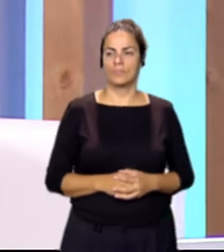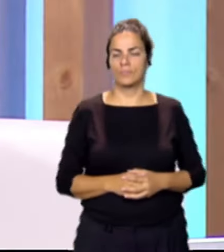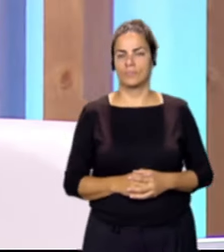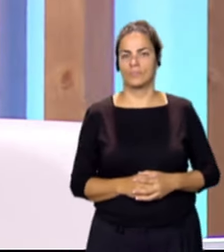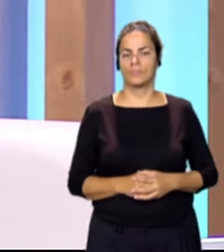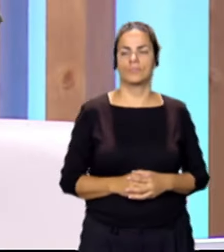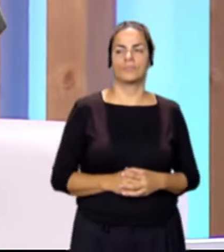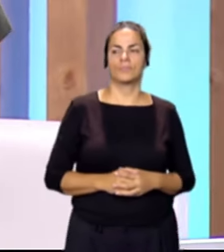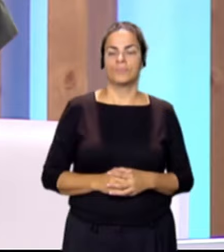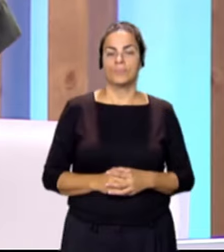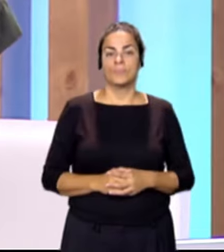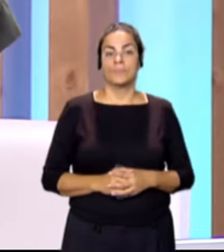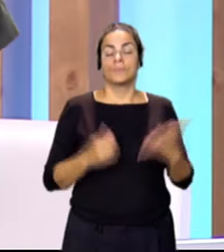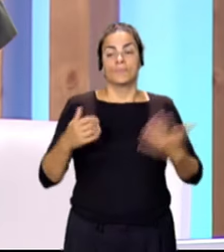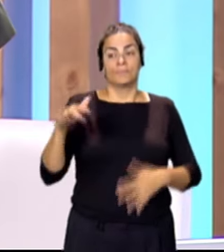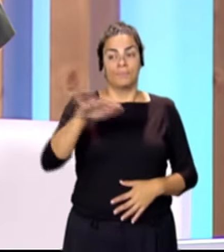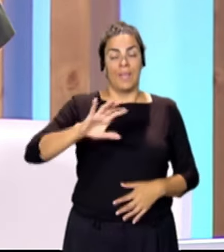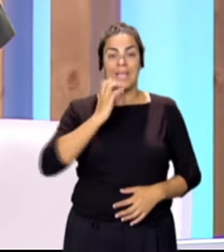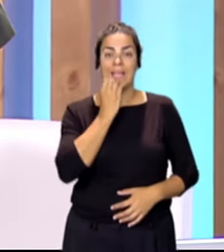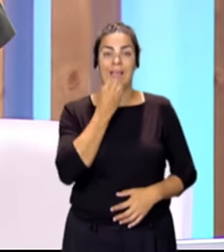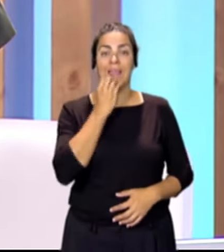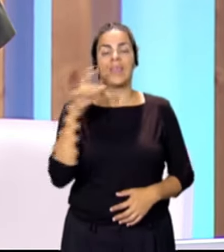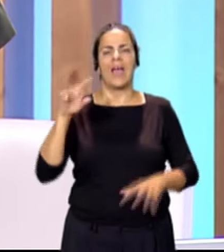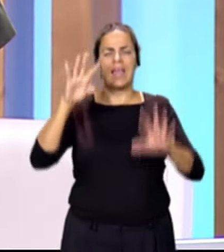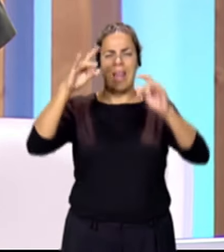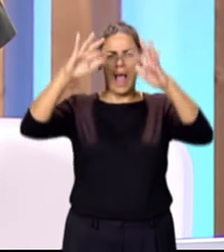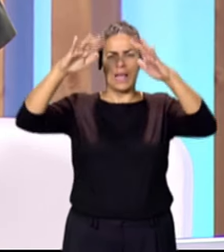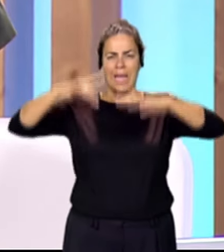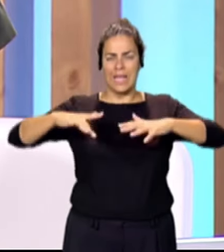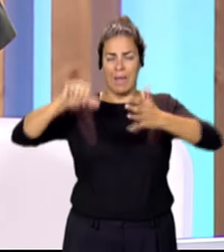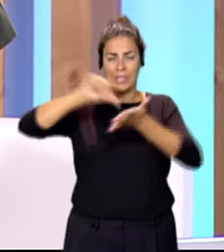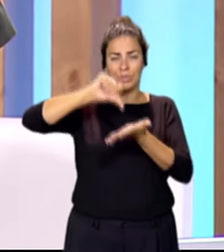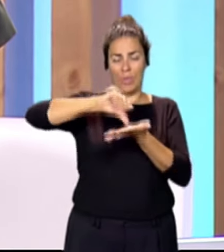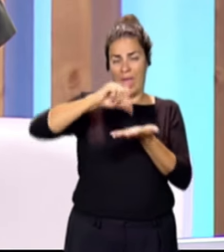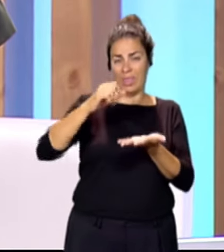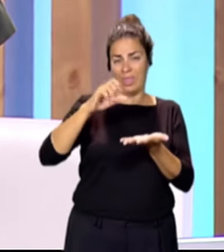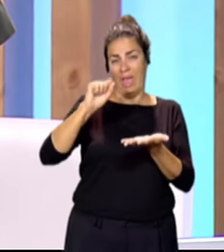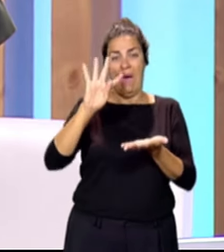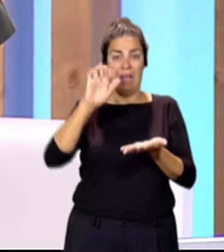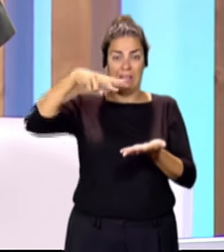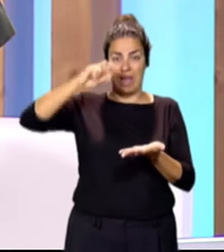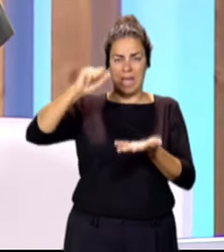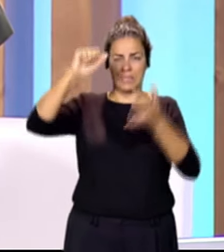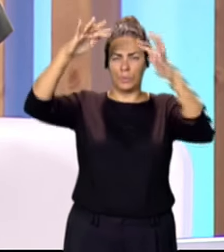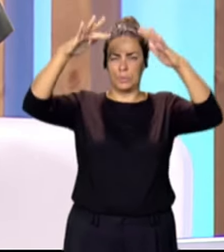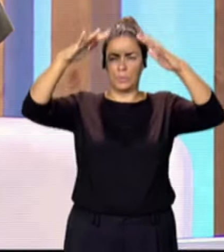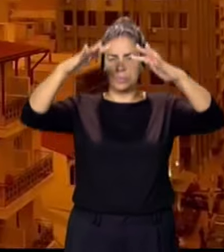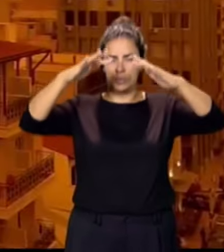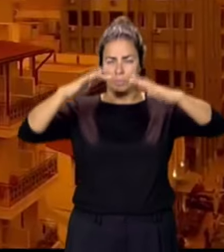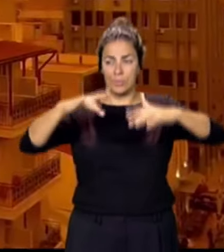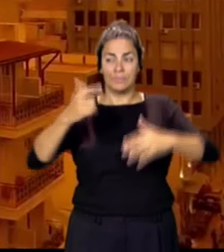elección y en gre la calima cubre la ciudad de Atenas la capital ce tiñe de naranja lo van a ver con nubes de